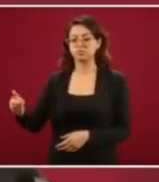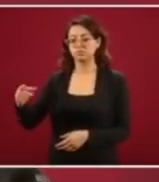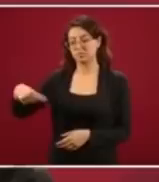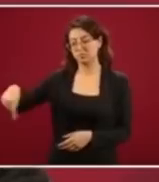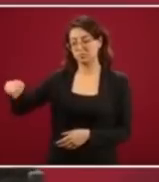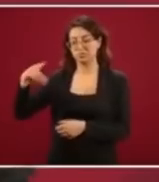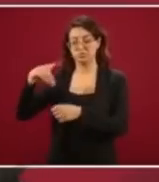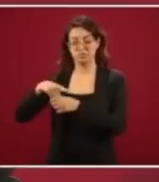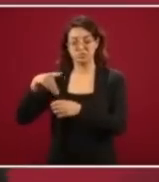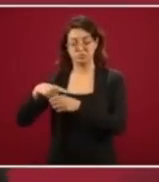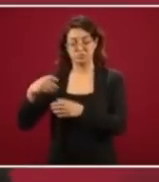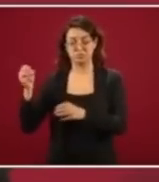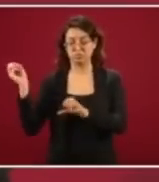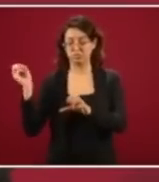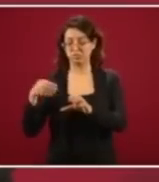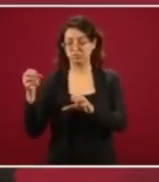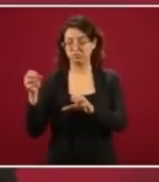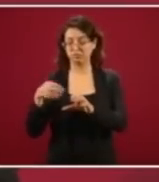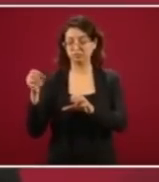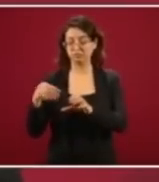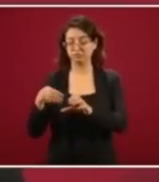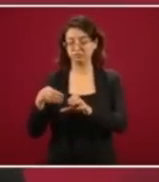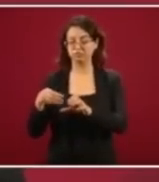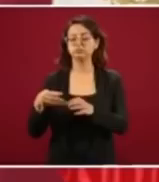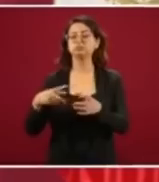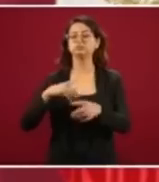habían contribuido